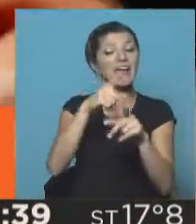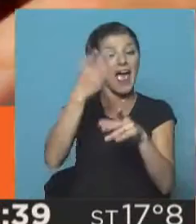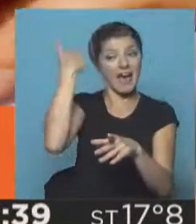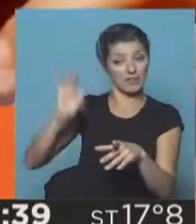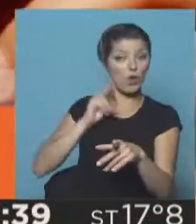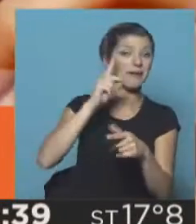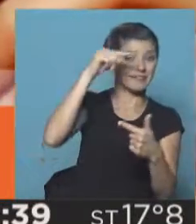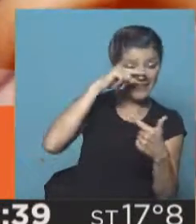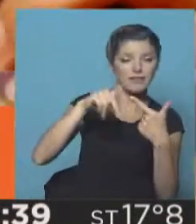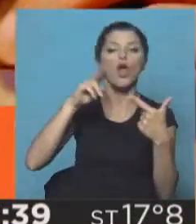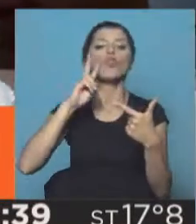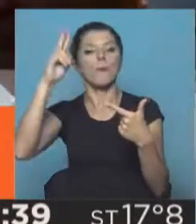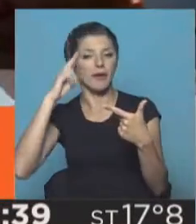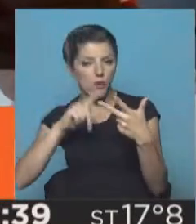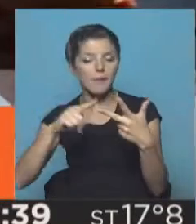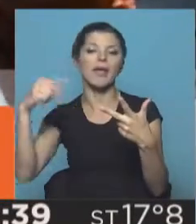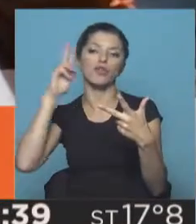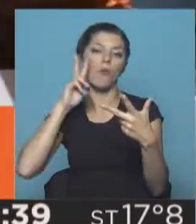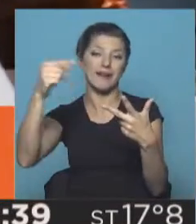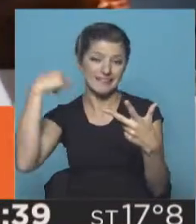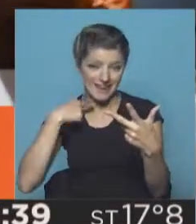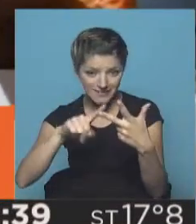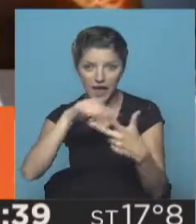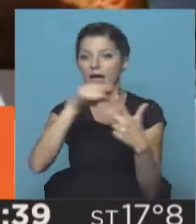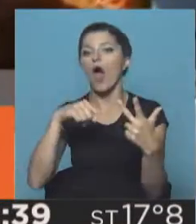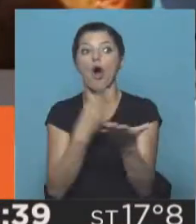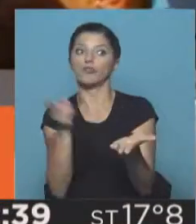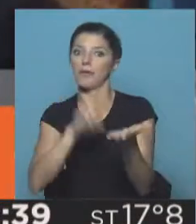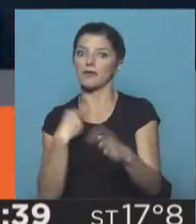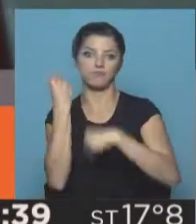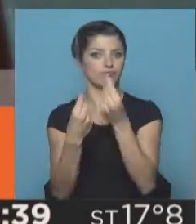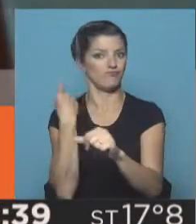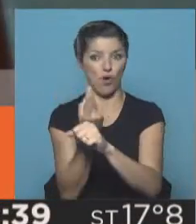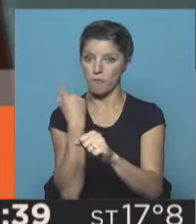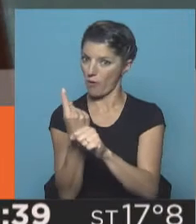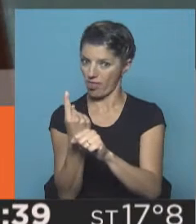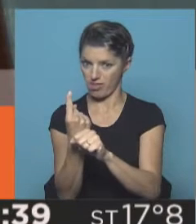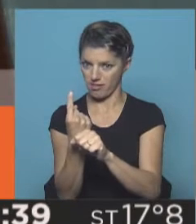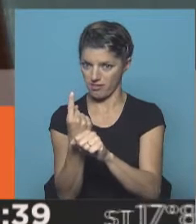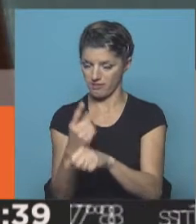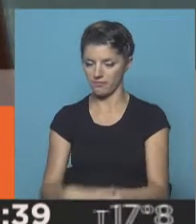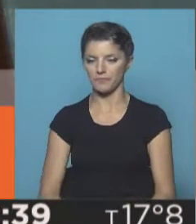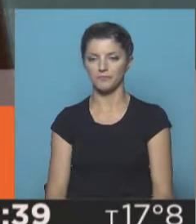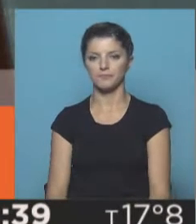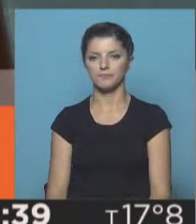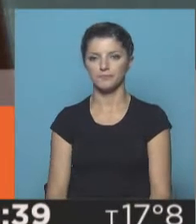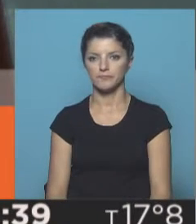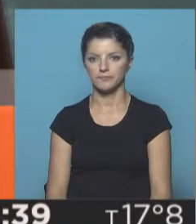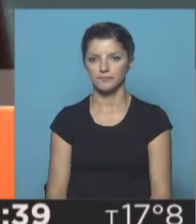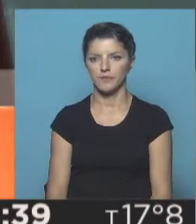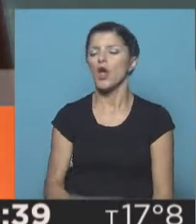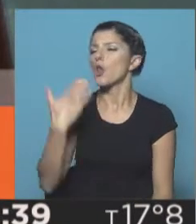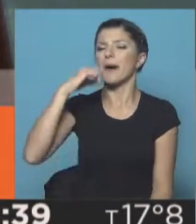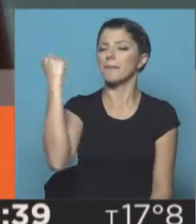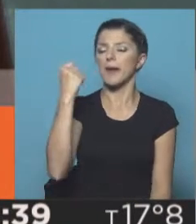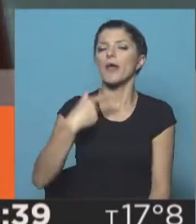2009 y 2013, no puede ser alcanzado por la modificación. Lo elemental para poder aspirar a cualquier